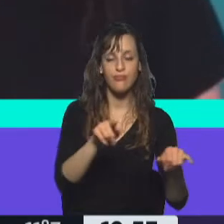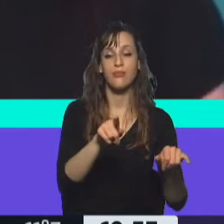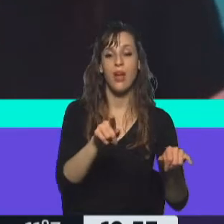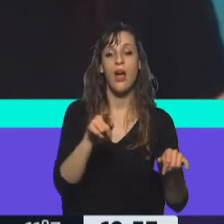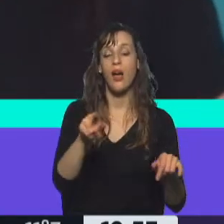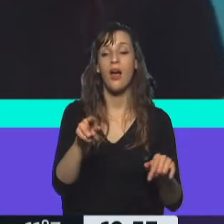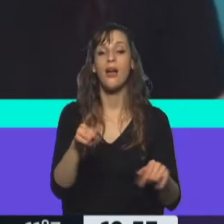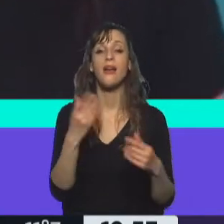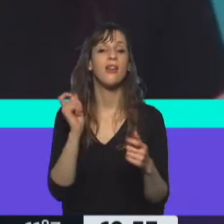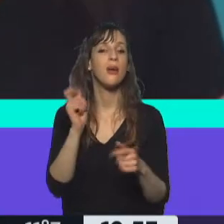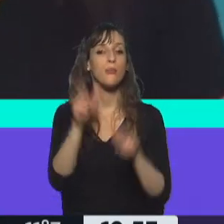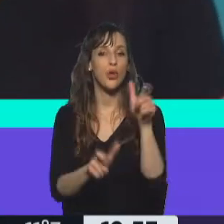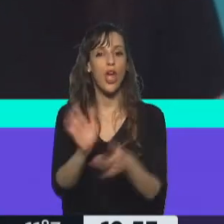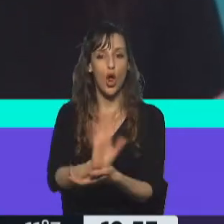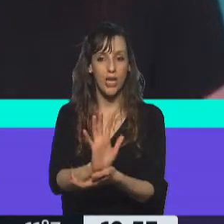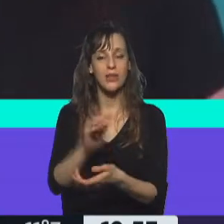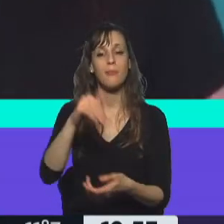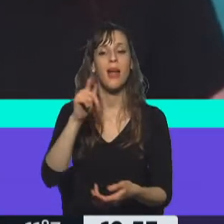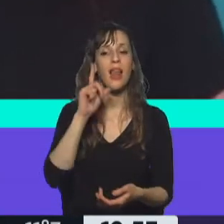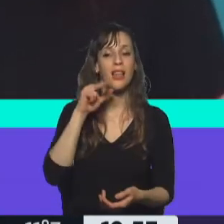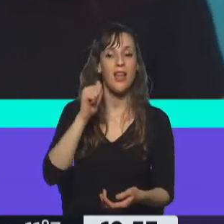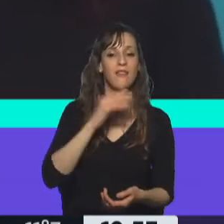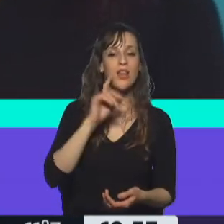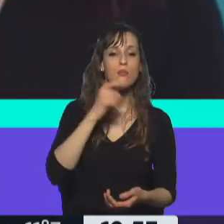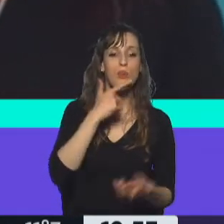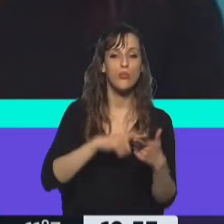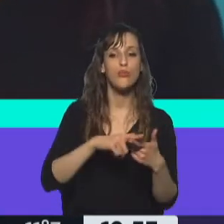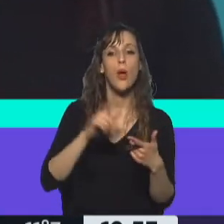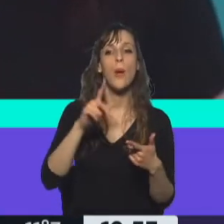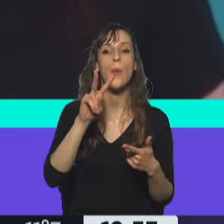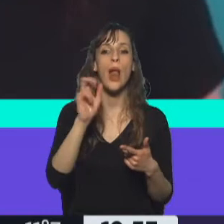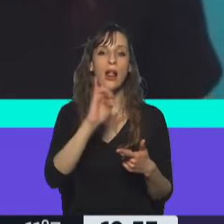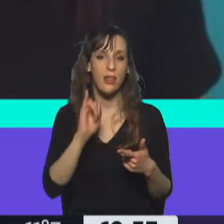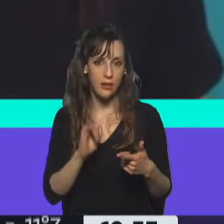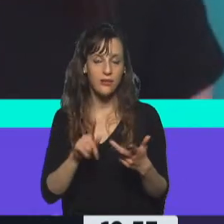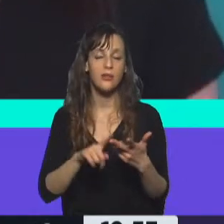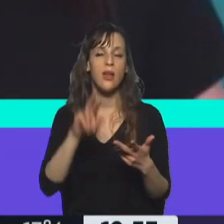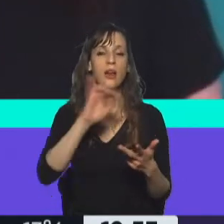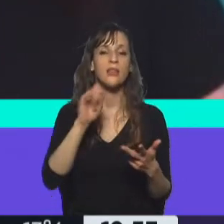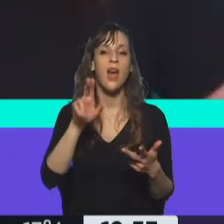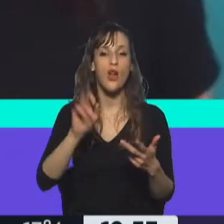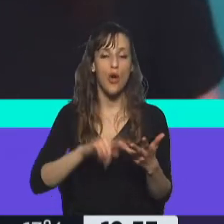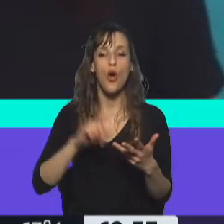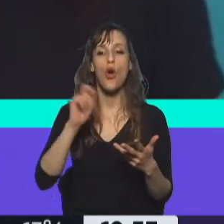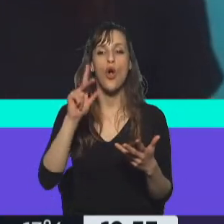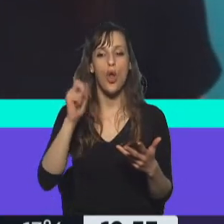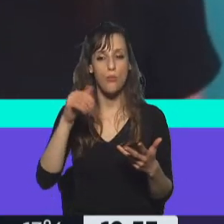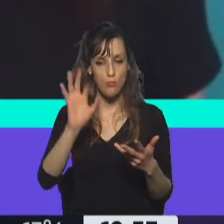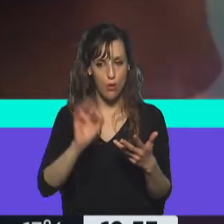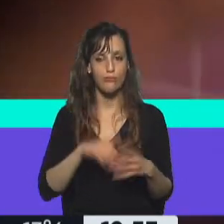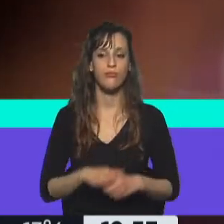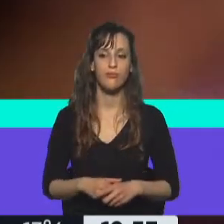allí están protagonizando Malena Filmus, Lola Braldes, Franco Rizzaro y también está Umbra Colombo, estuvimos hablando con parte del